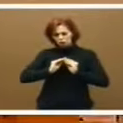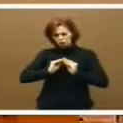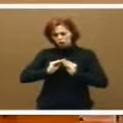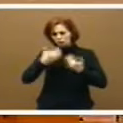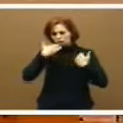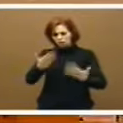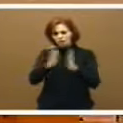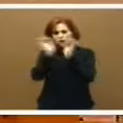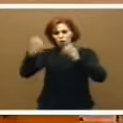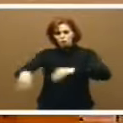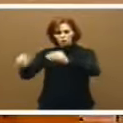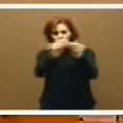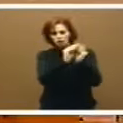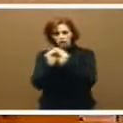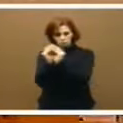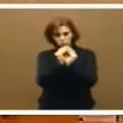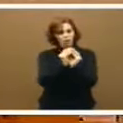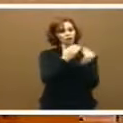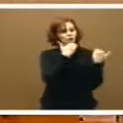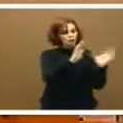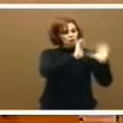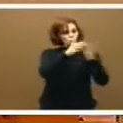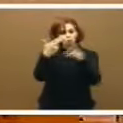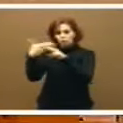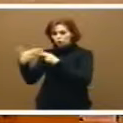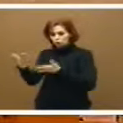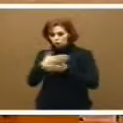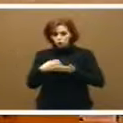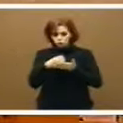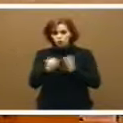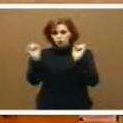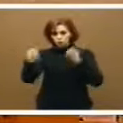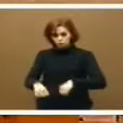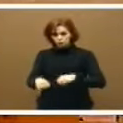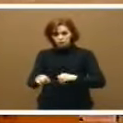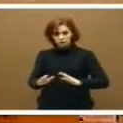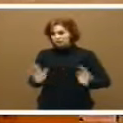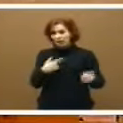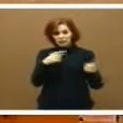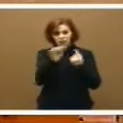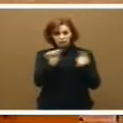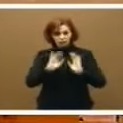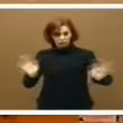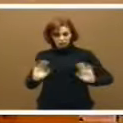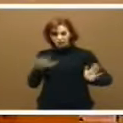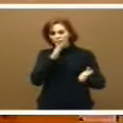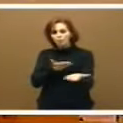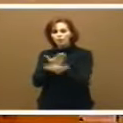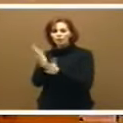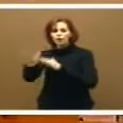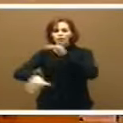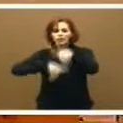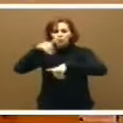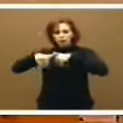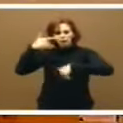unánime, como decía, de todos los grupos parlamentarios que la componen, a continuación y sin más debate, someteré a votación la